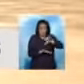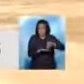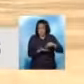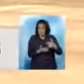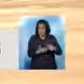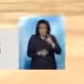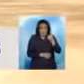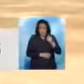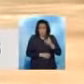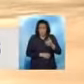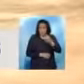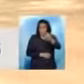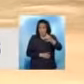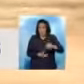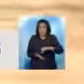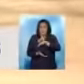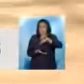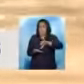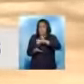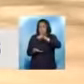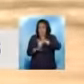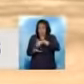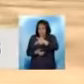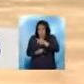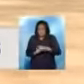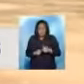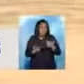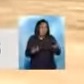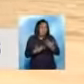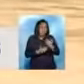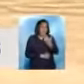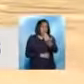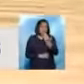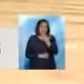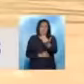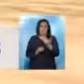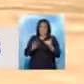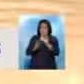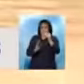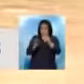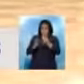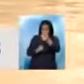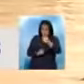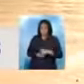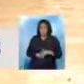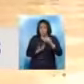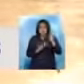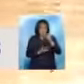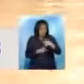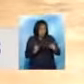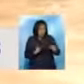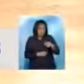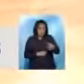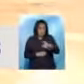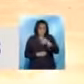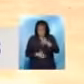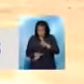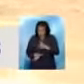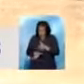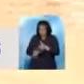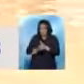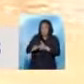encuentra a una cuadra de la Plaza de Armas, a 2 cuadras de la Plaza de Armas, justo frente a la Corte Superior de Piura, pero se ha inundado por completo